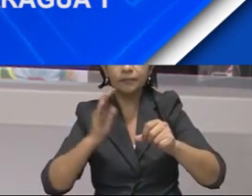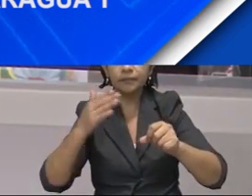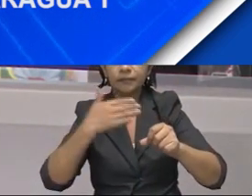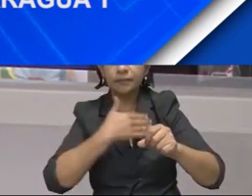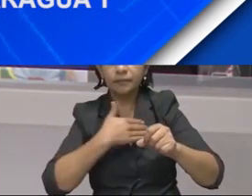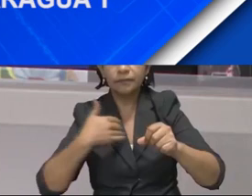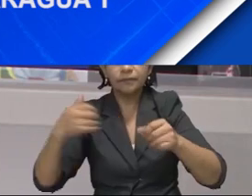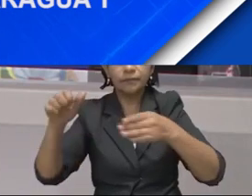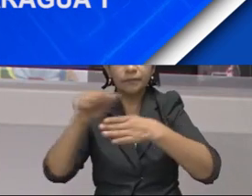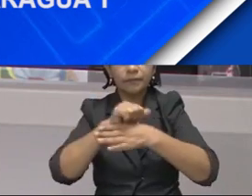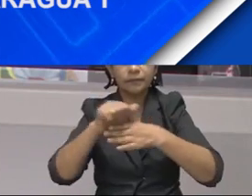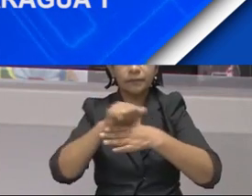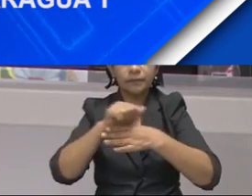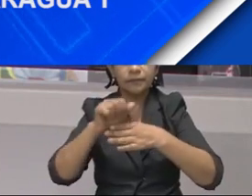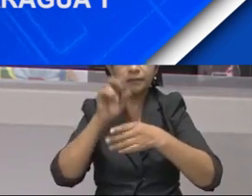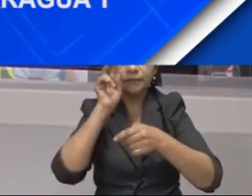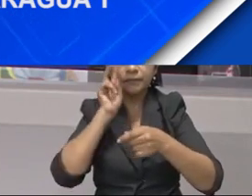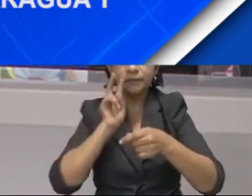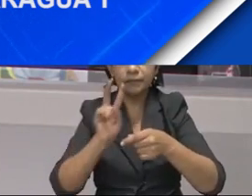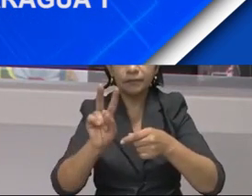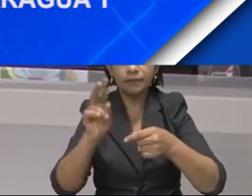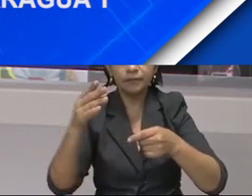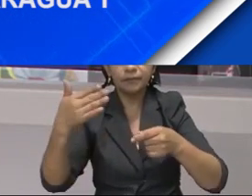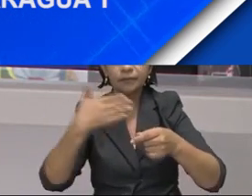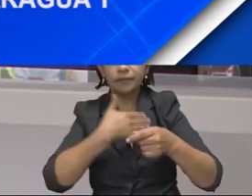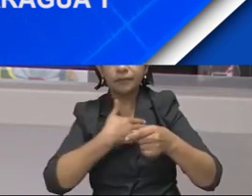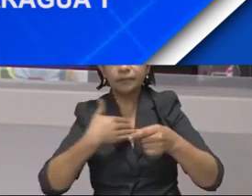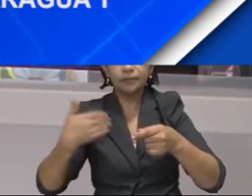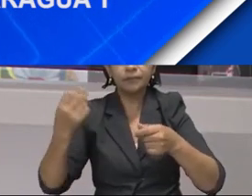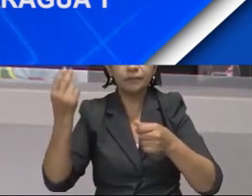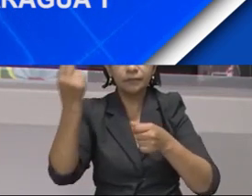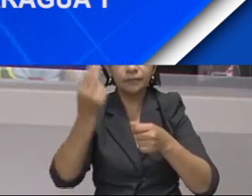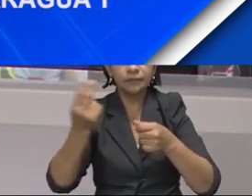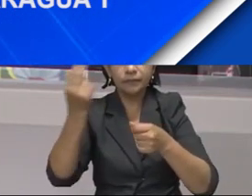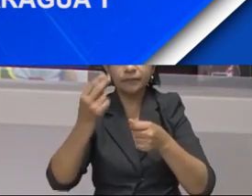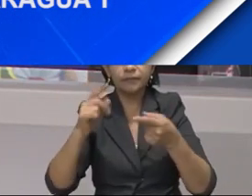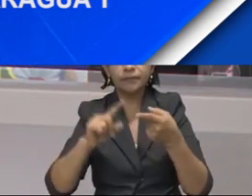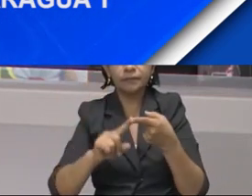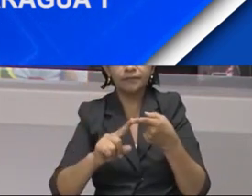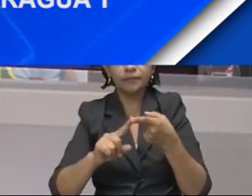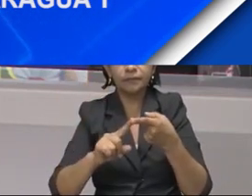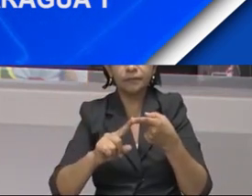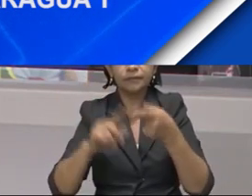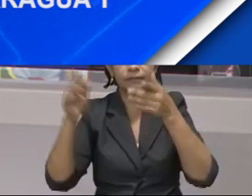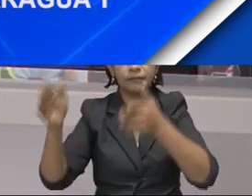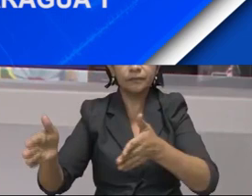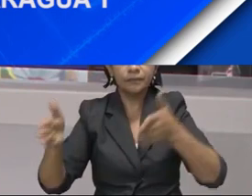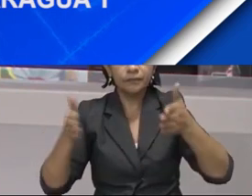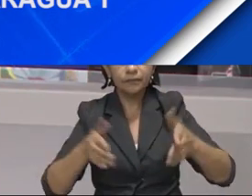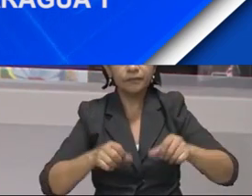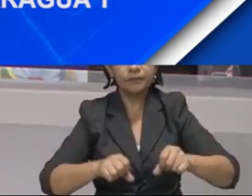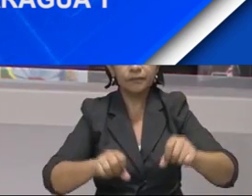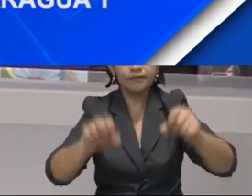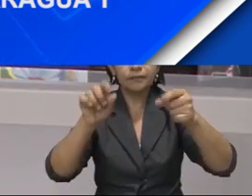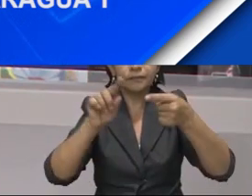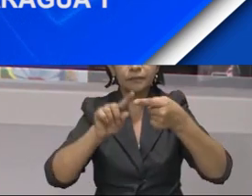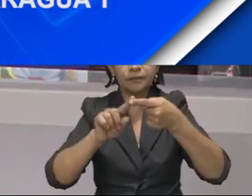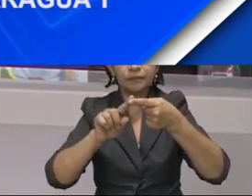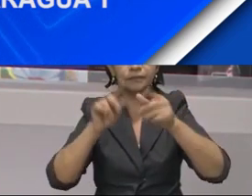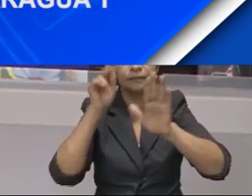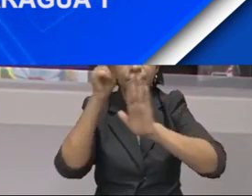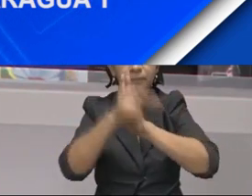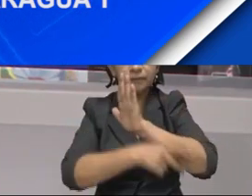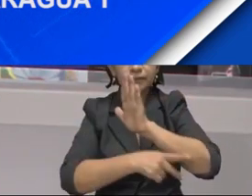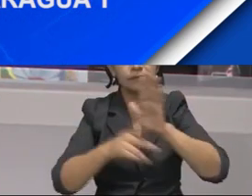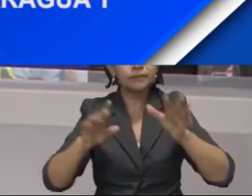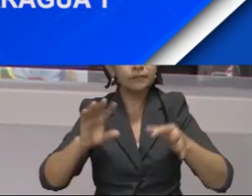mejoras prácticas con miras a mejorar las tecnologías aduaneras disponibles de los estados